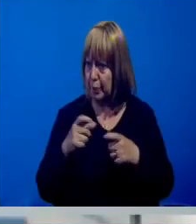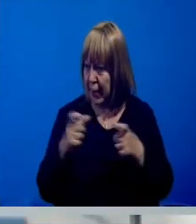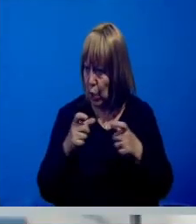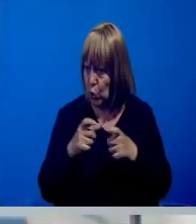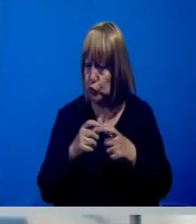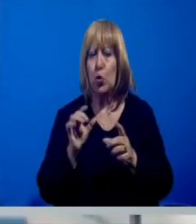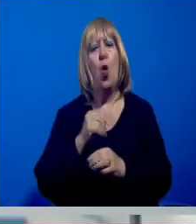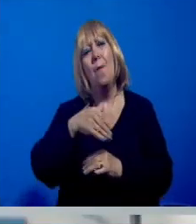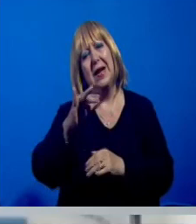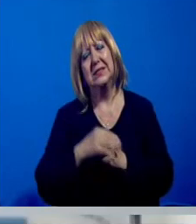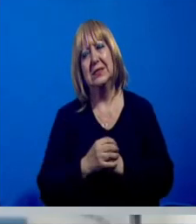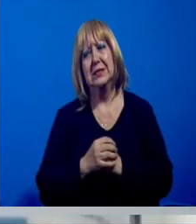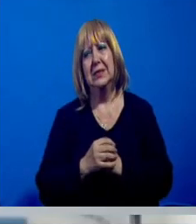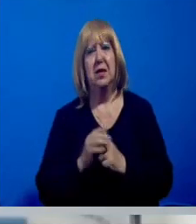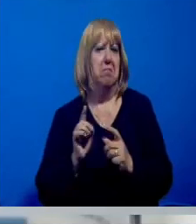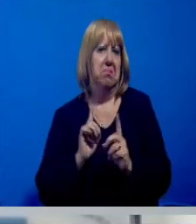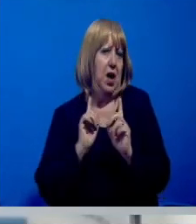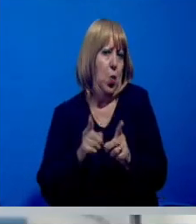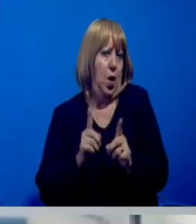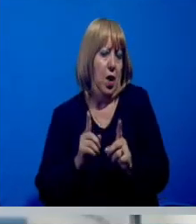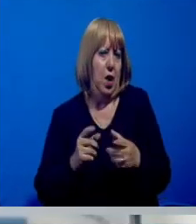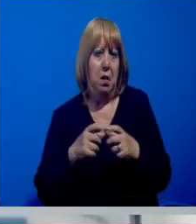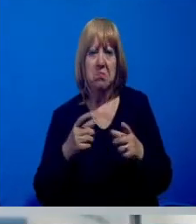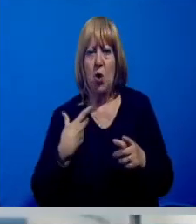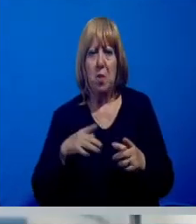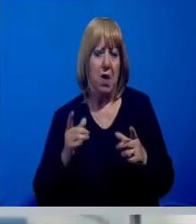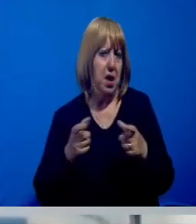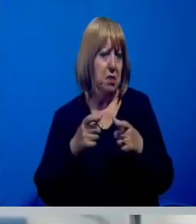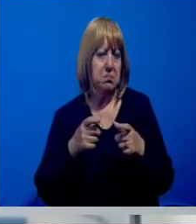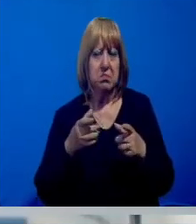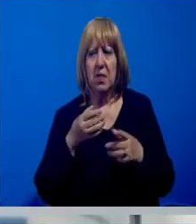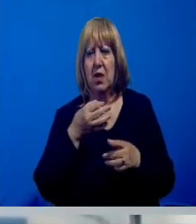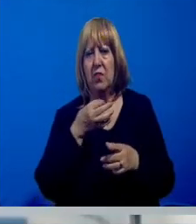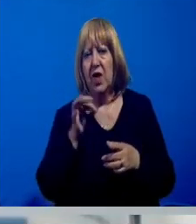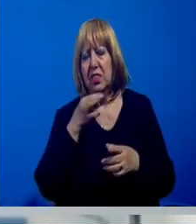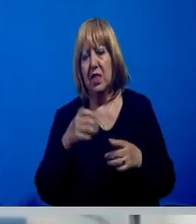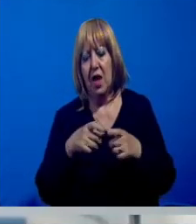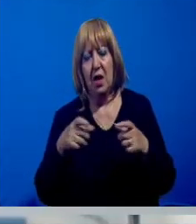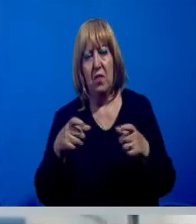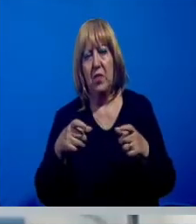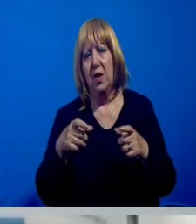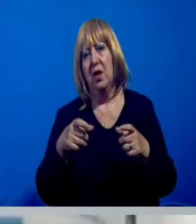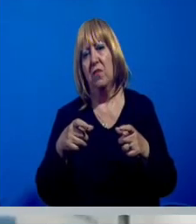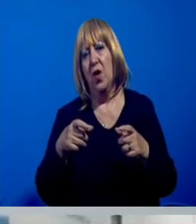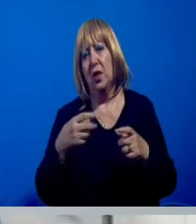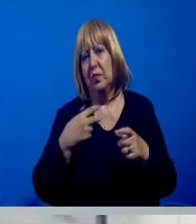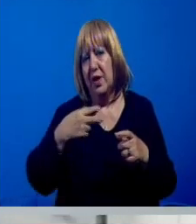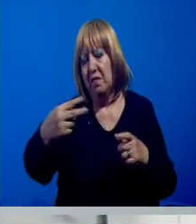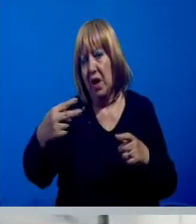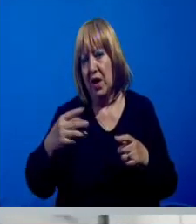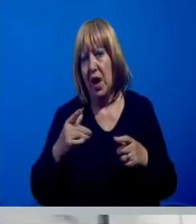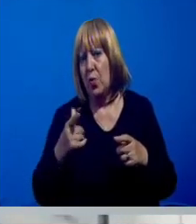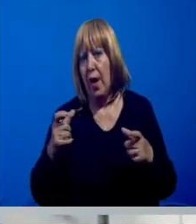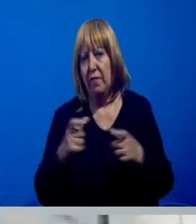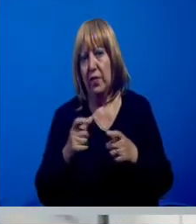una baja en la cantidad de pasajeros, en las bajas normales. La cantidad de pasajeros es la normal para esta época, pues no hemos